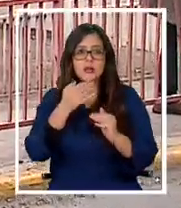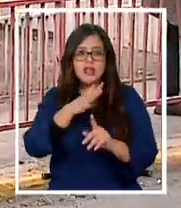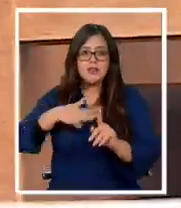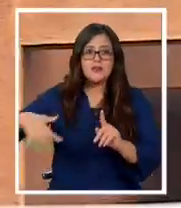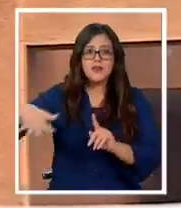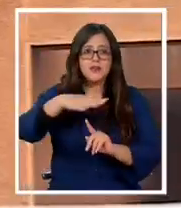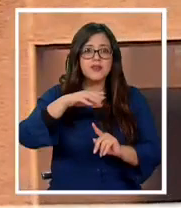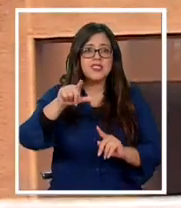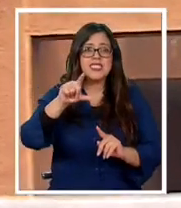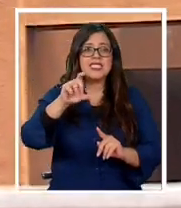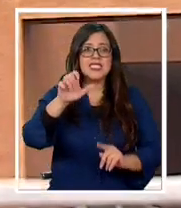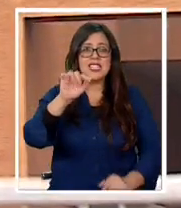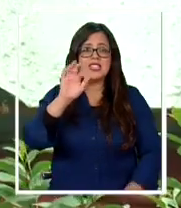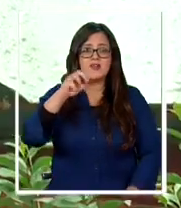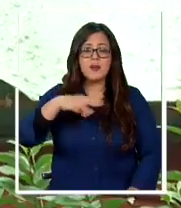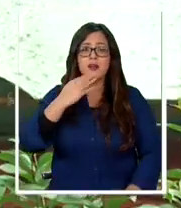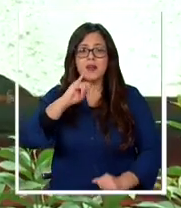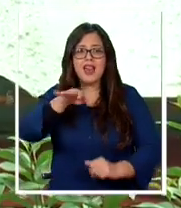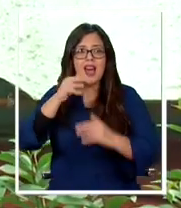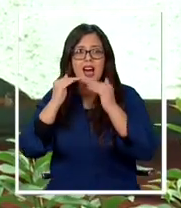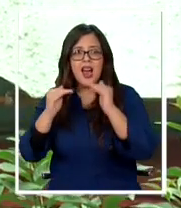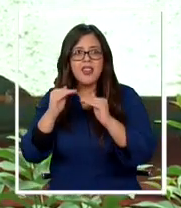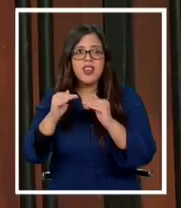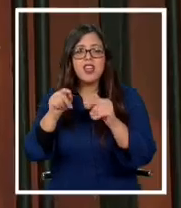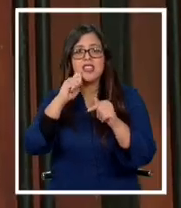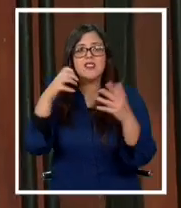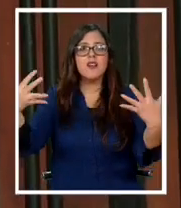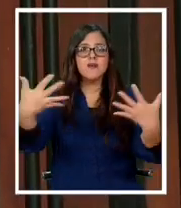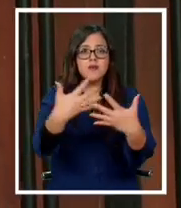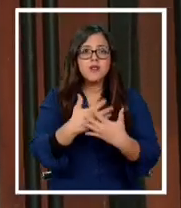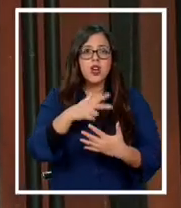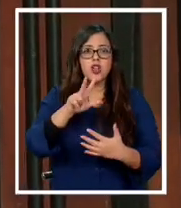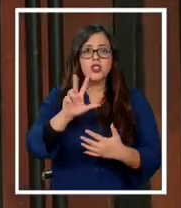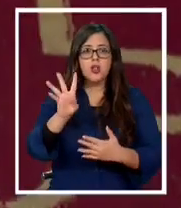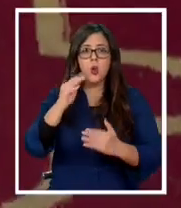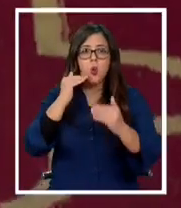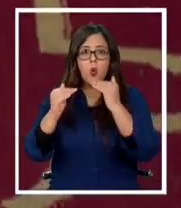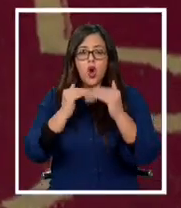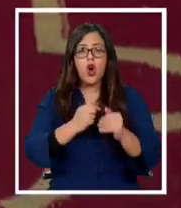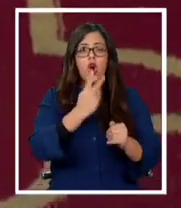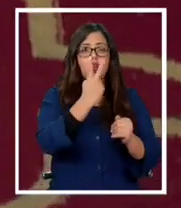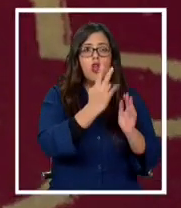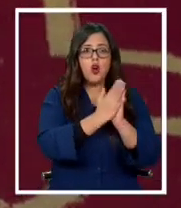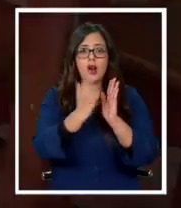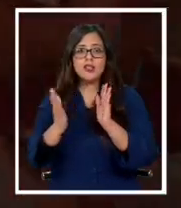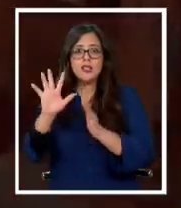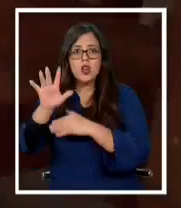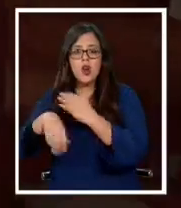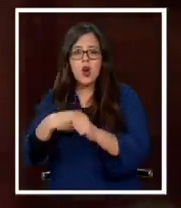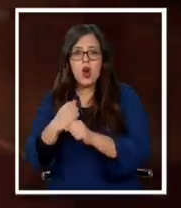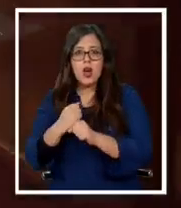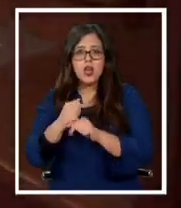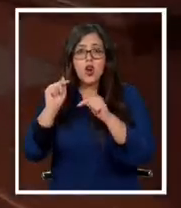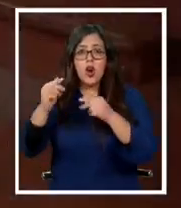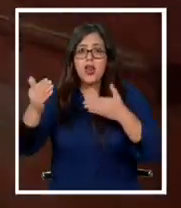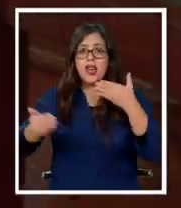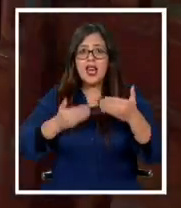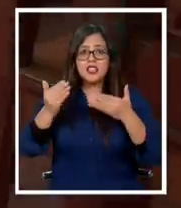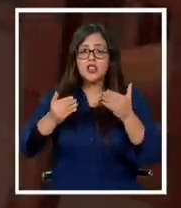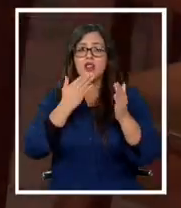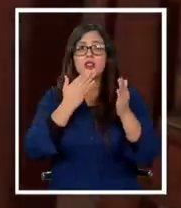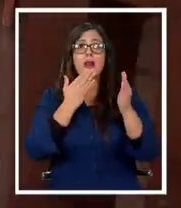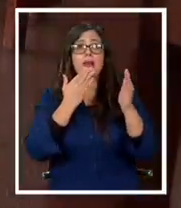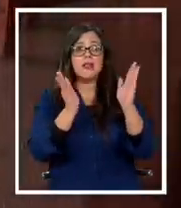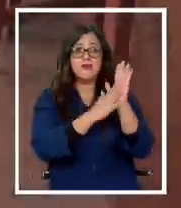del CESFAM, también a este jardín que acoge a 84 niños de entre 2 a 5 años. La canción y el